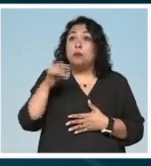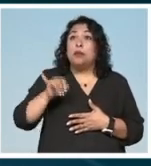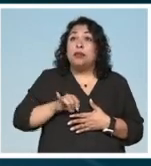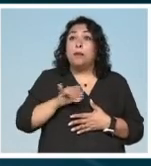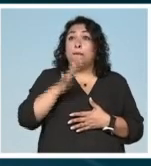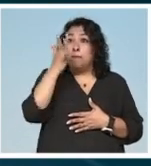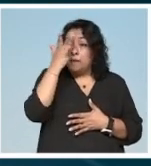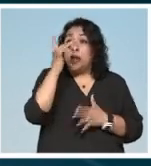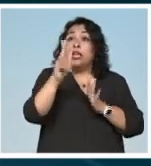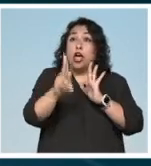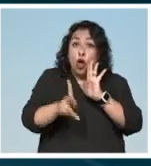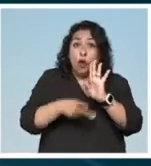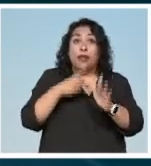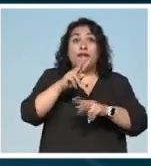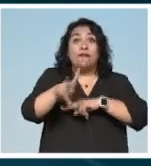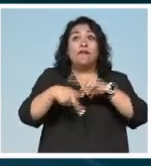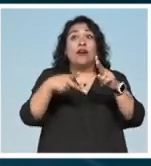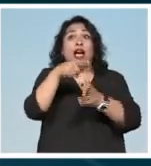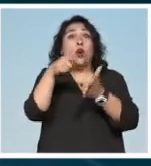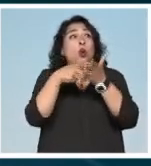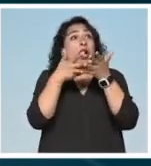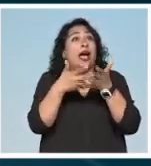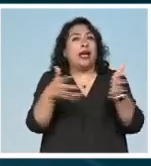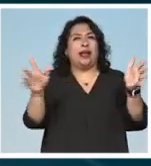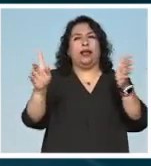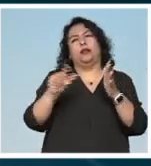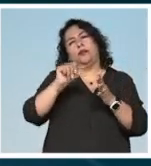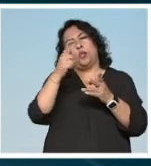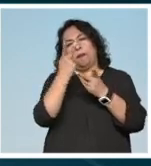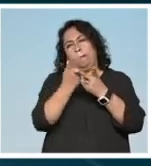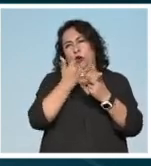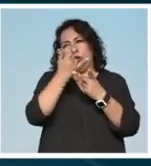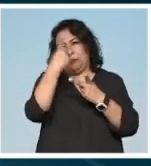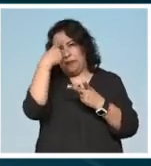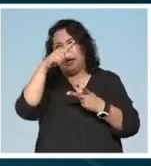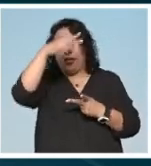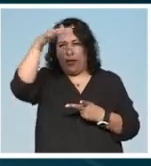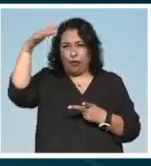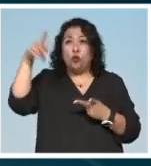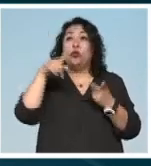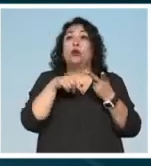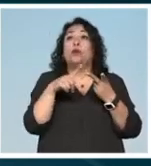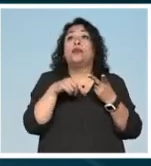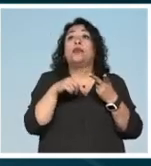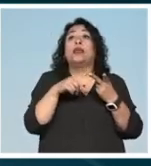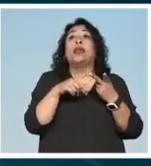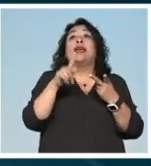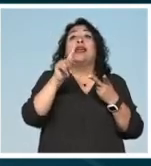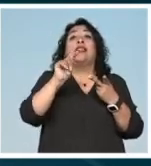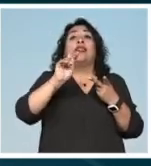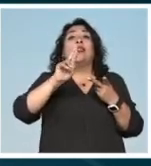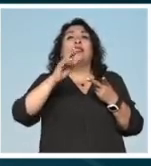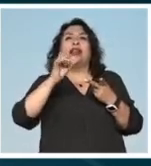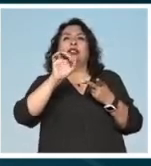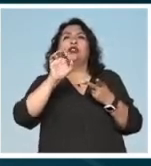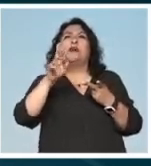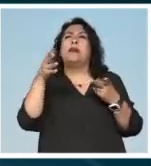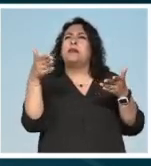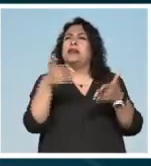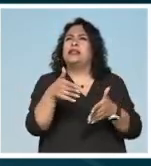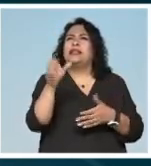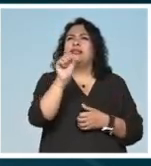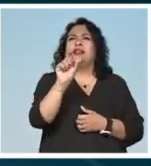magia vuelva a los grandes escenarios. Entre los proyectos para el público adulto encontramos Third Summer of Love, que se presentará